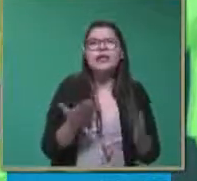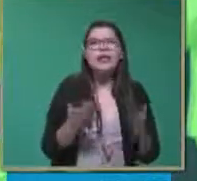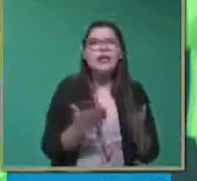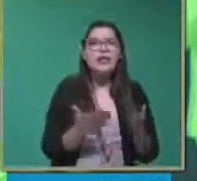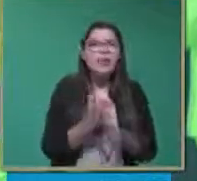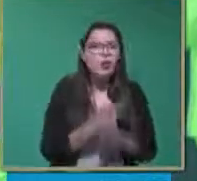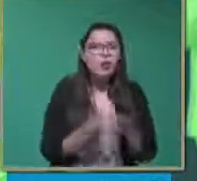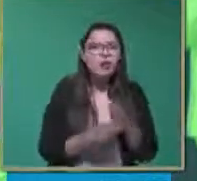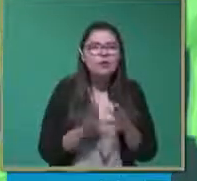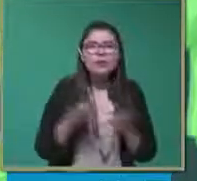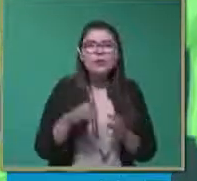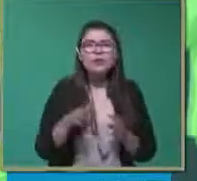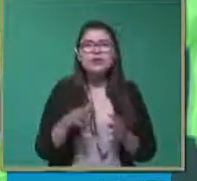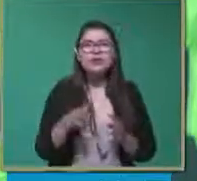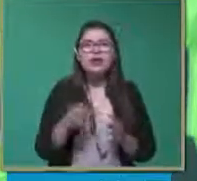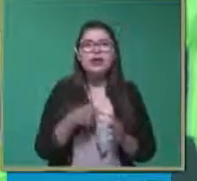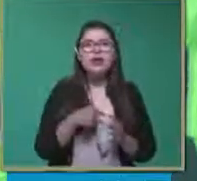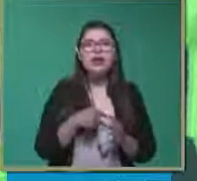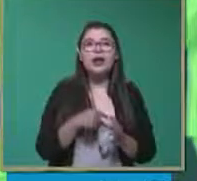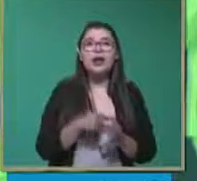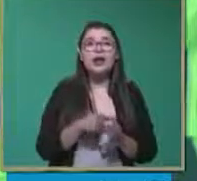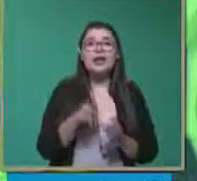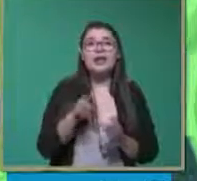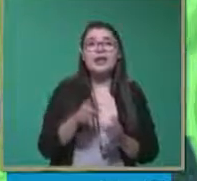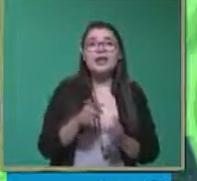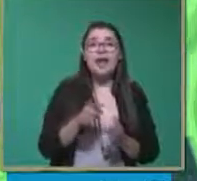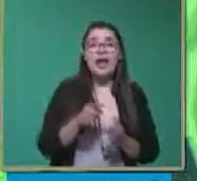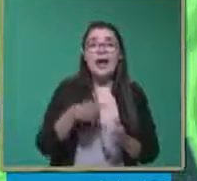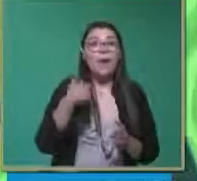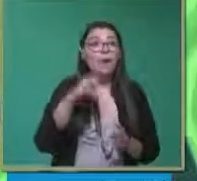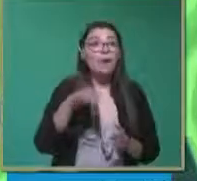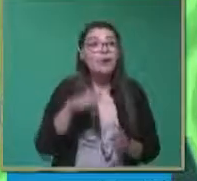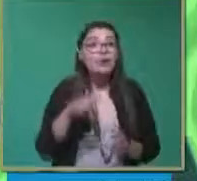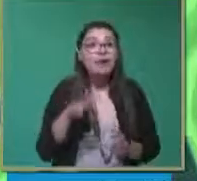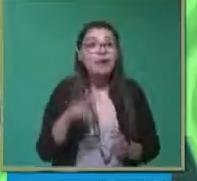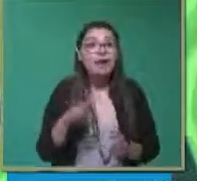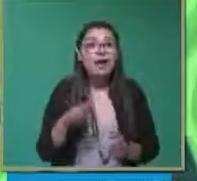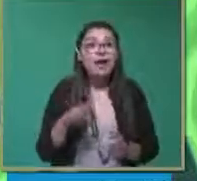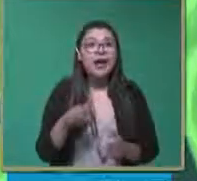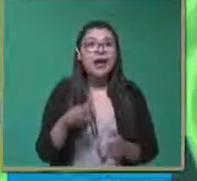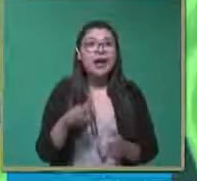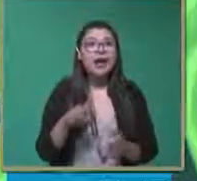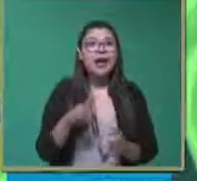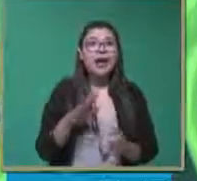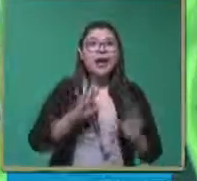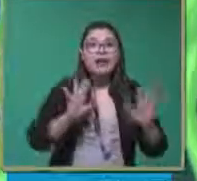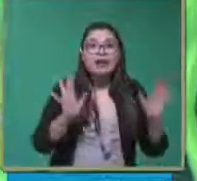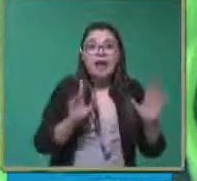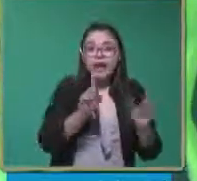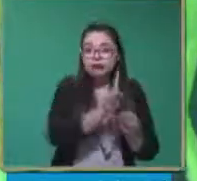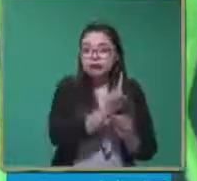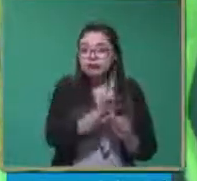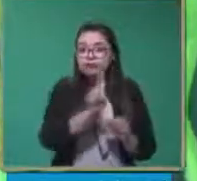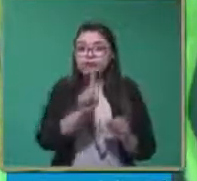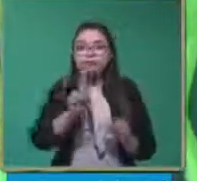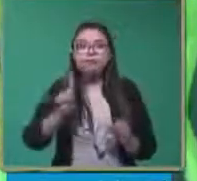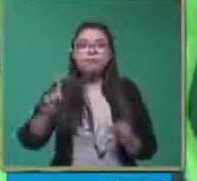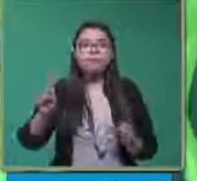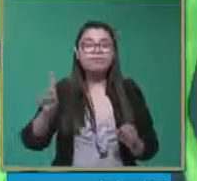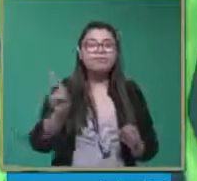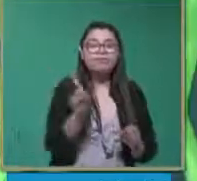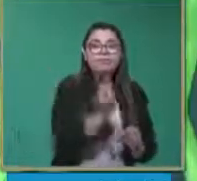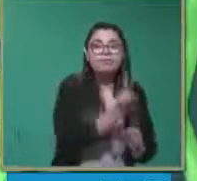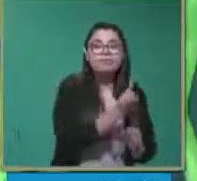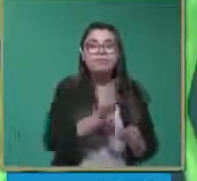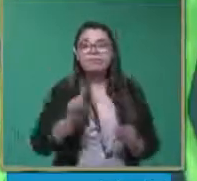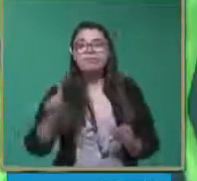nuevo el conejito buscando su zanahoria y pues veremos que el conejito, ay caray, ya como que el conejito se está